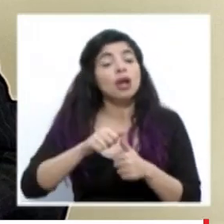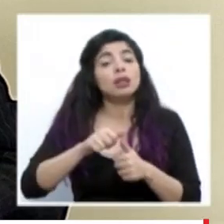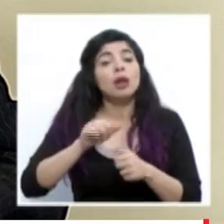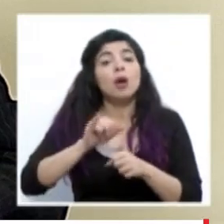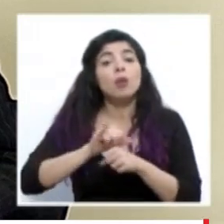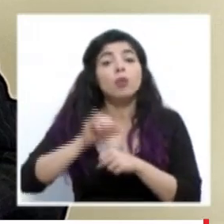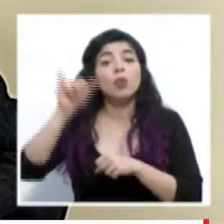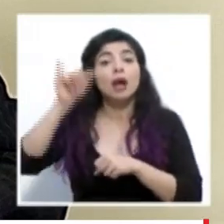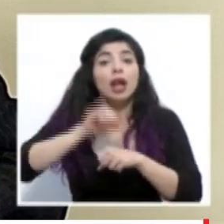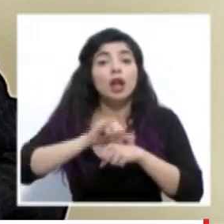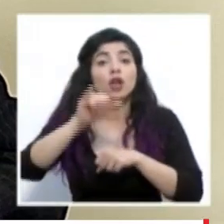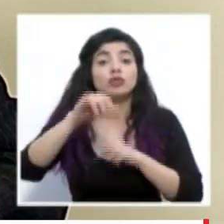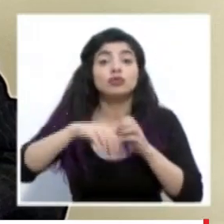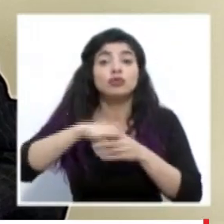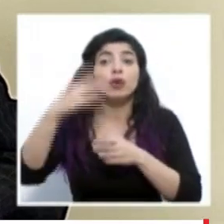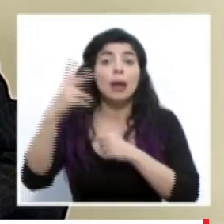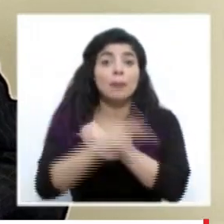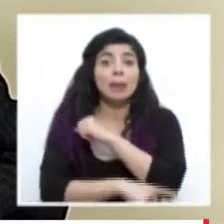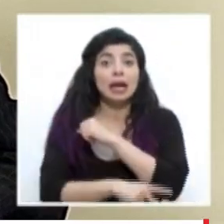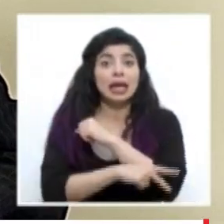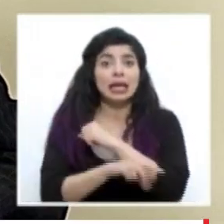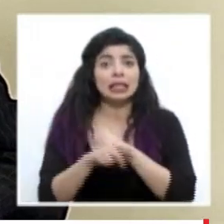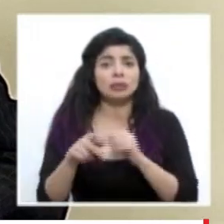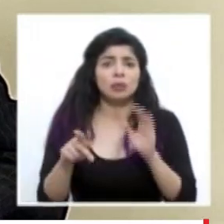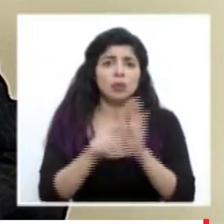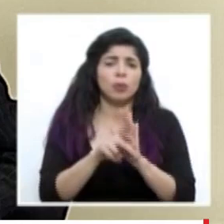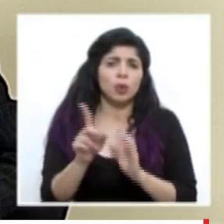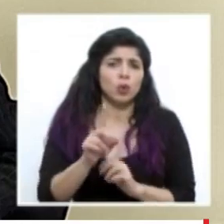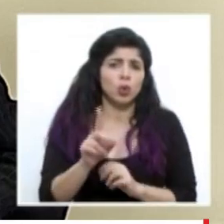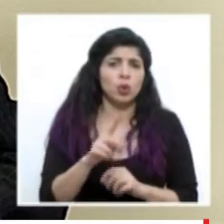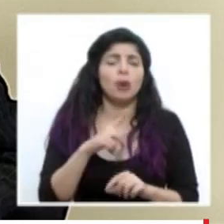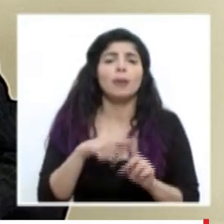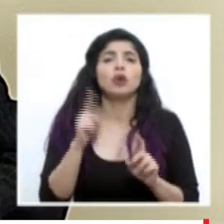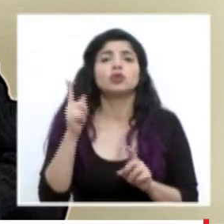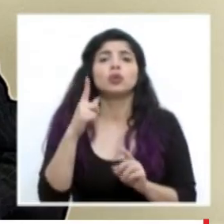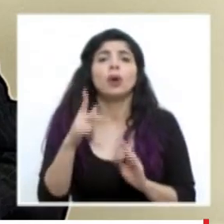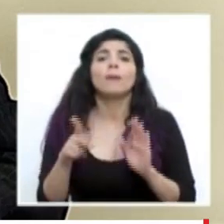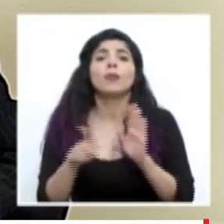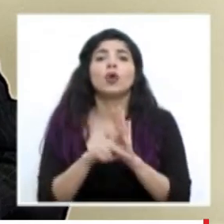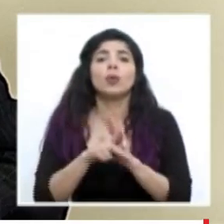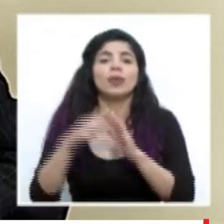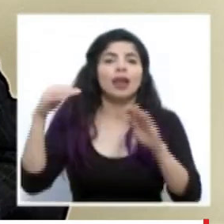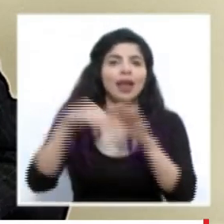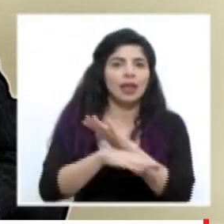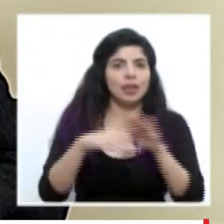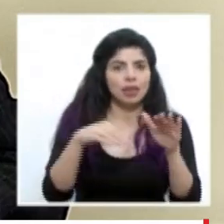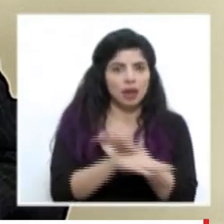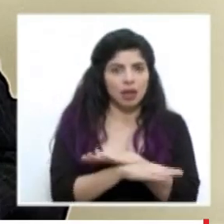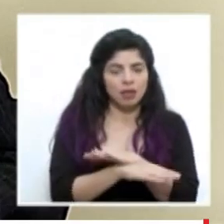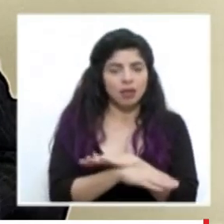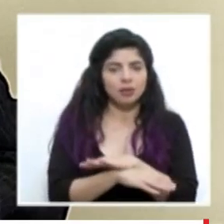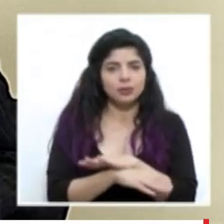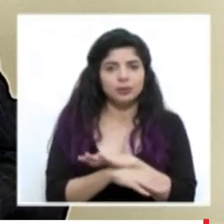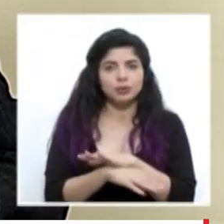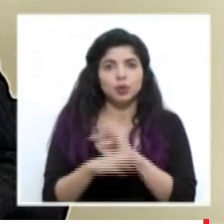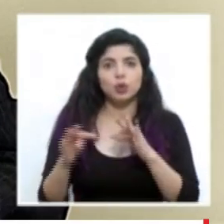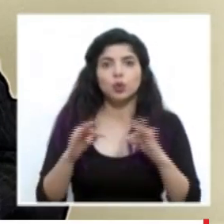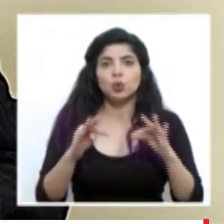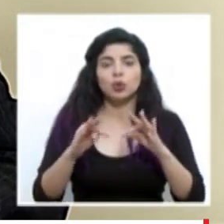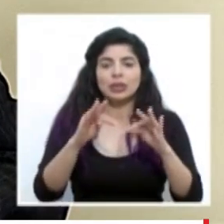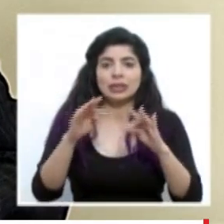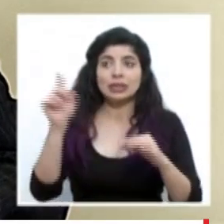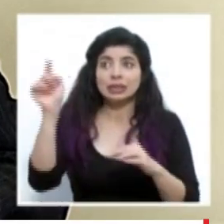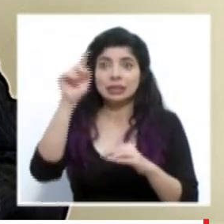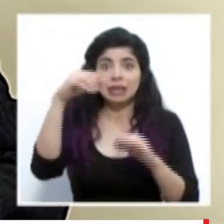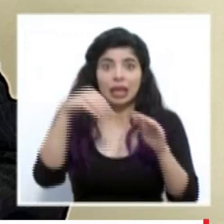para lo que ha sido salir del país, no han estado prohibidos. O sea, simplemente lo que se ha prohibido es el ingreso de los